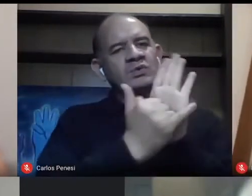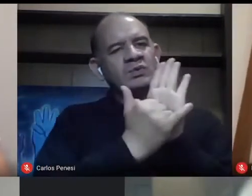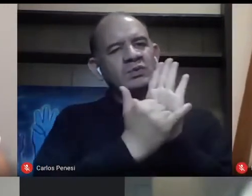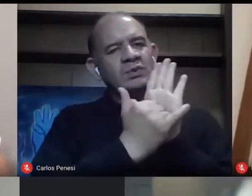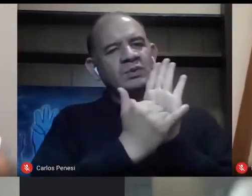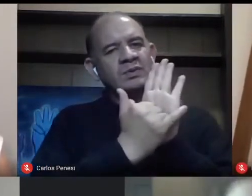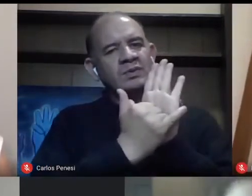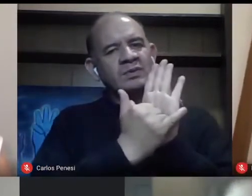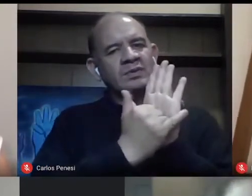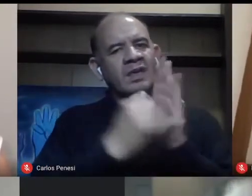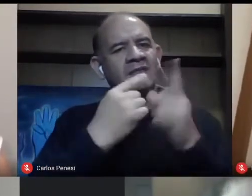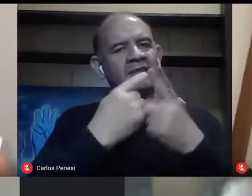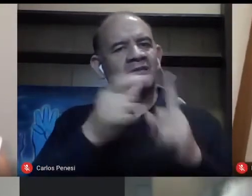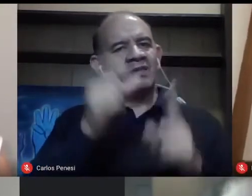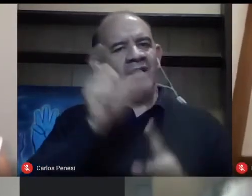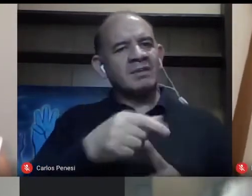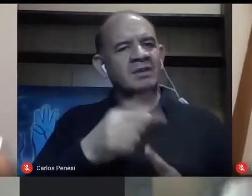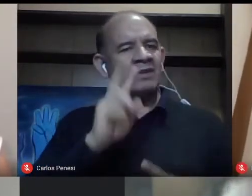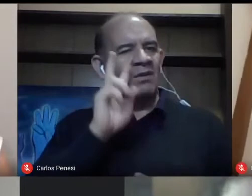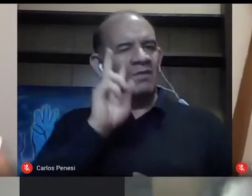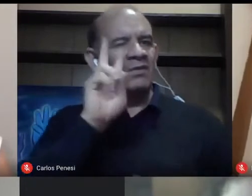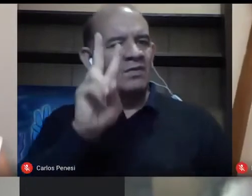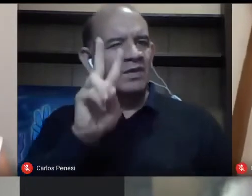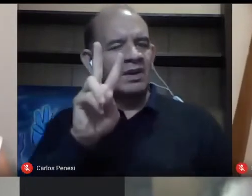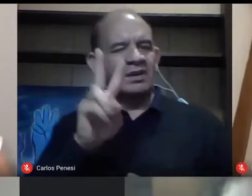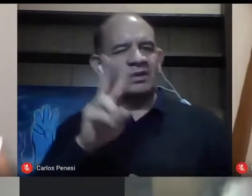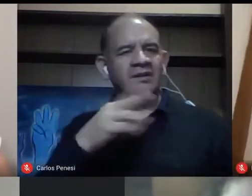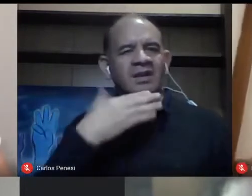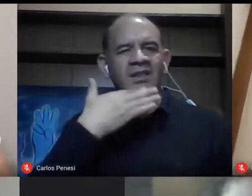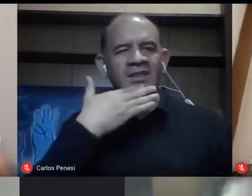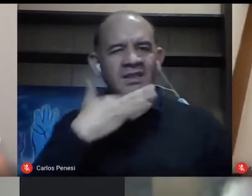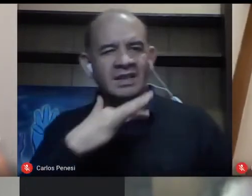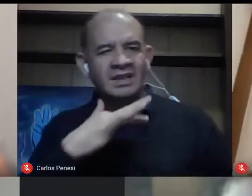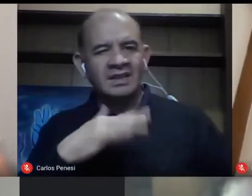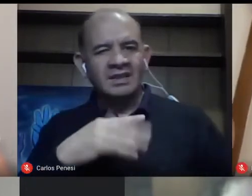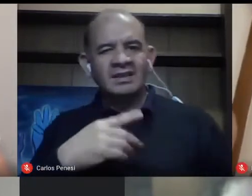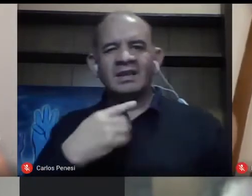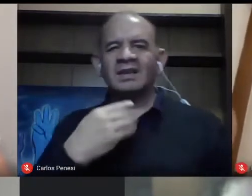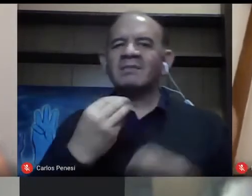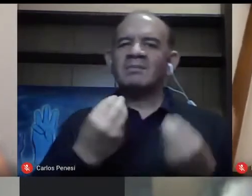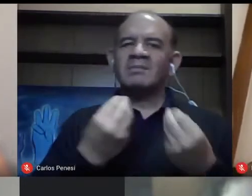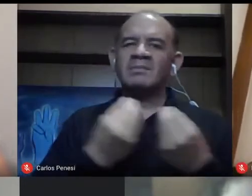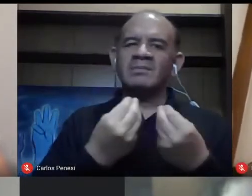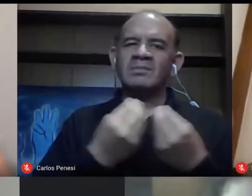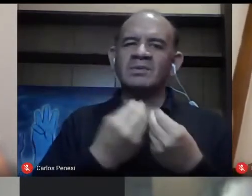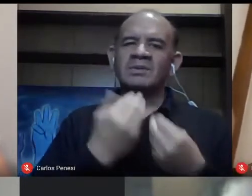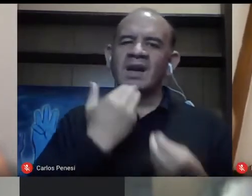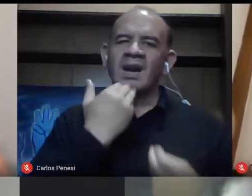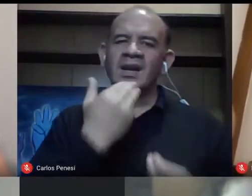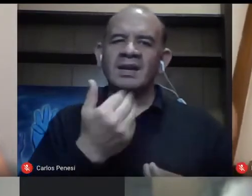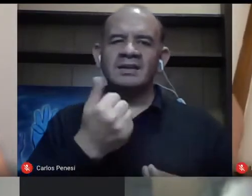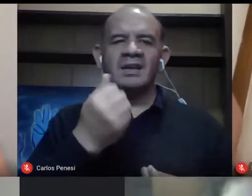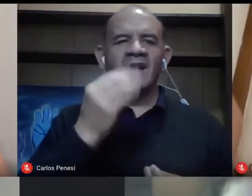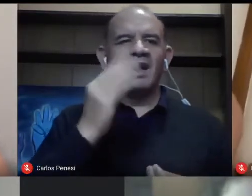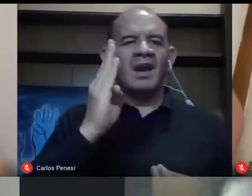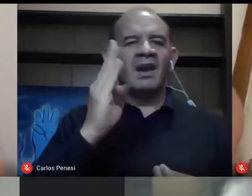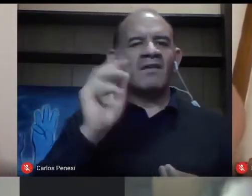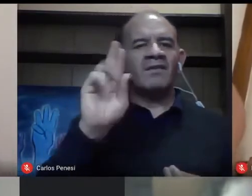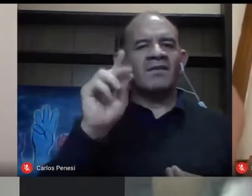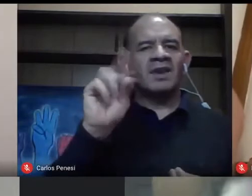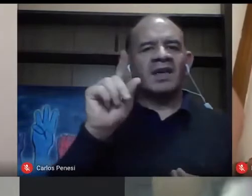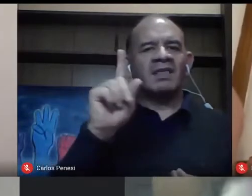los espectadores del otro lado. Aquí Brenda, muchas gracias a Brenda, que también es parte del equipo, Brenda